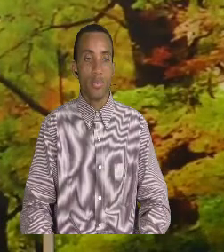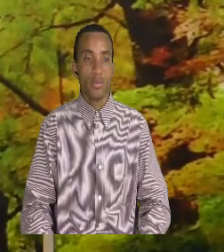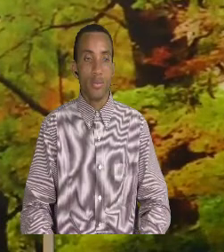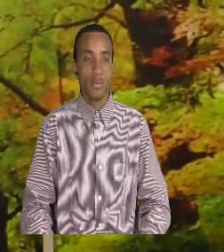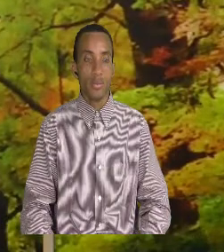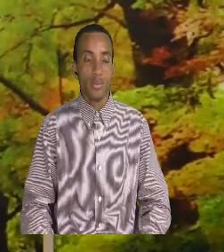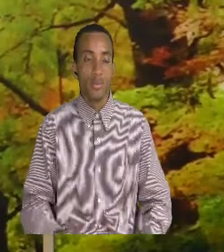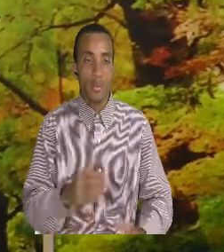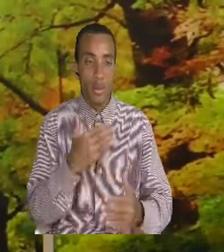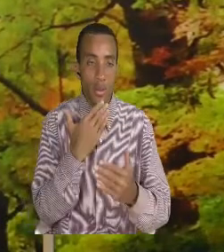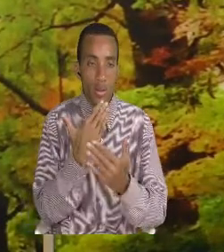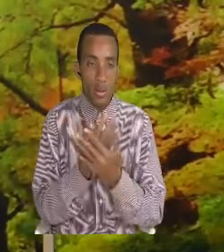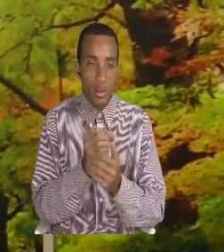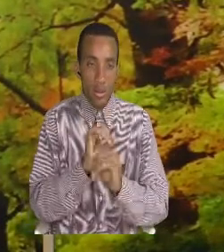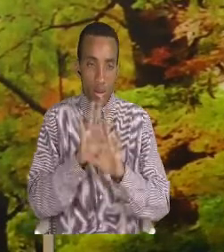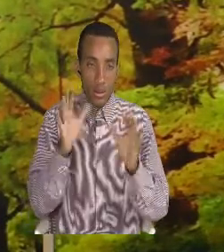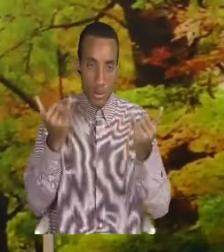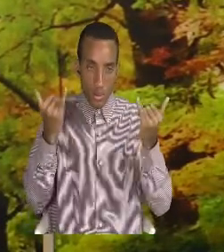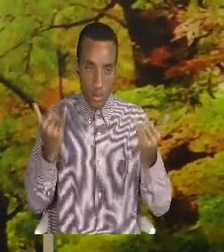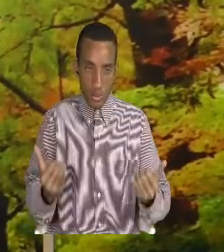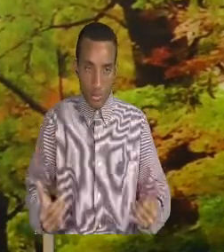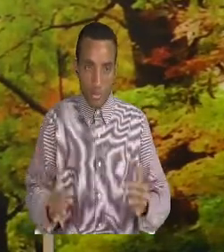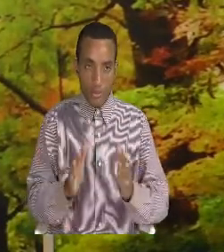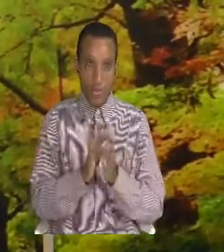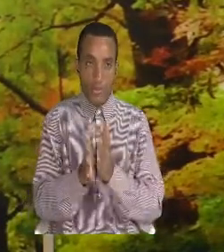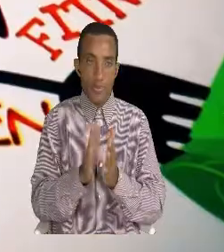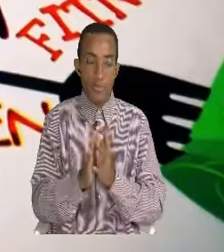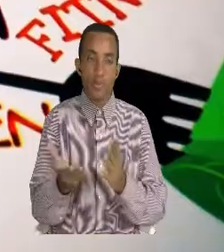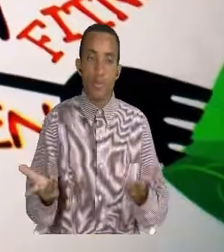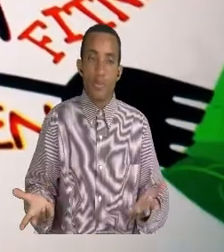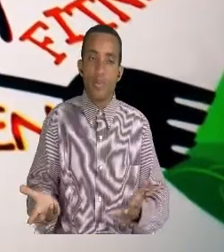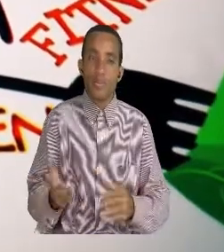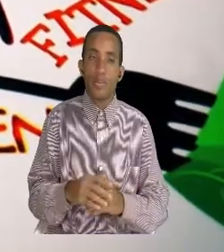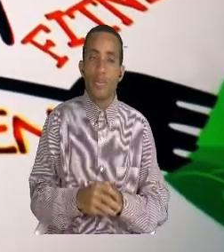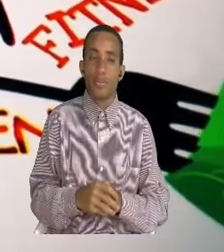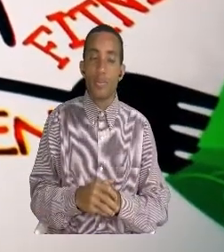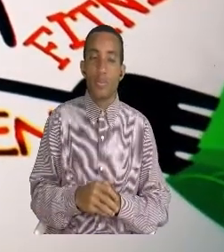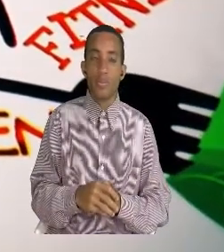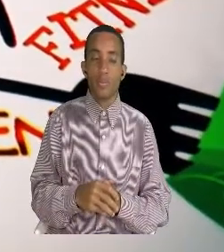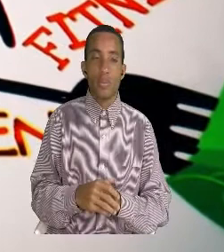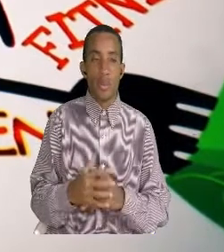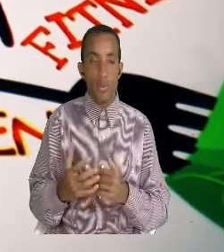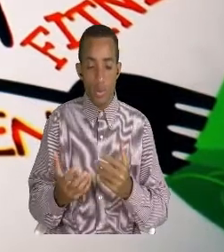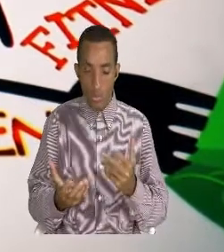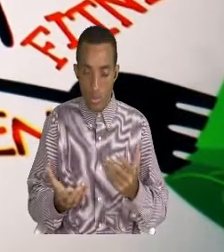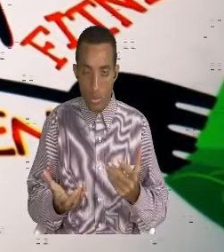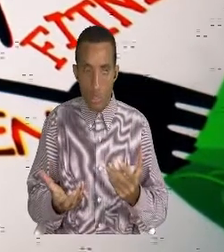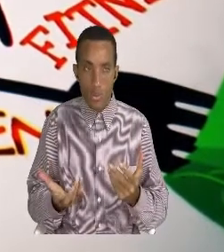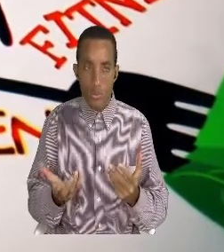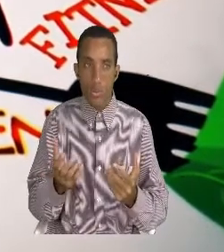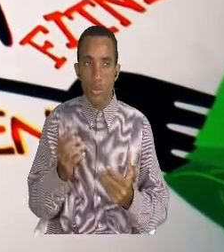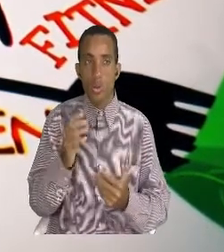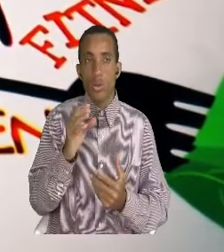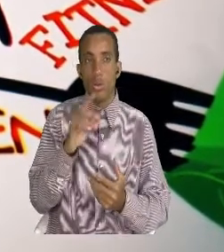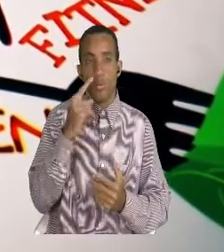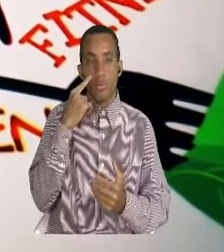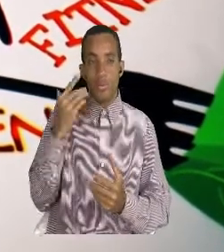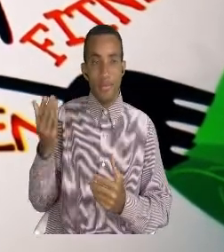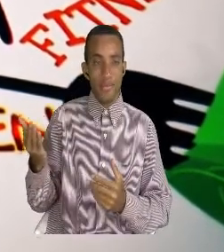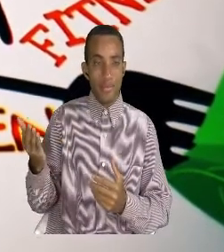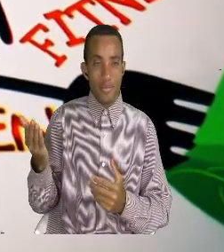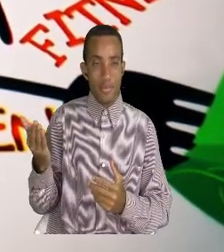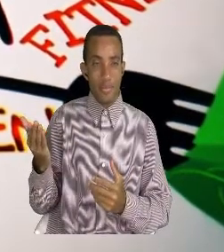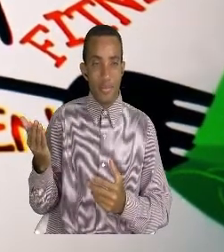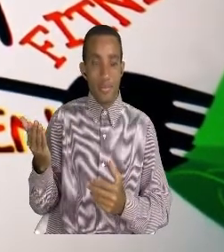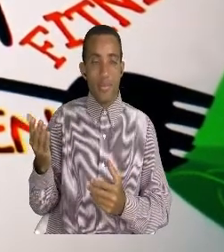Buenos días, hoy estamos en el snack saludable de la Barra Fitness. Hoy preparamos unos deliciosos waffles saludables que nos sirven tanto para